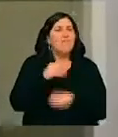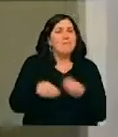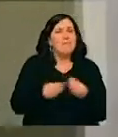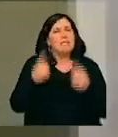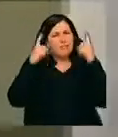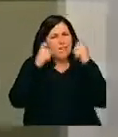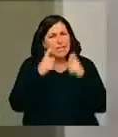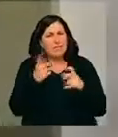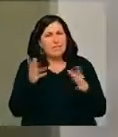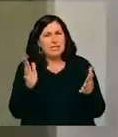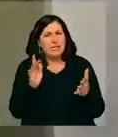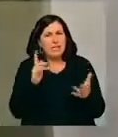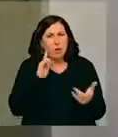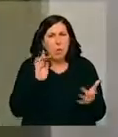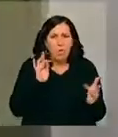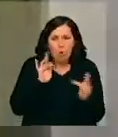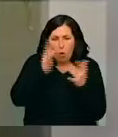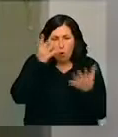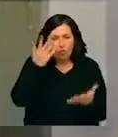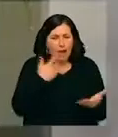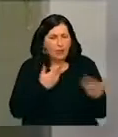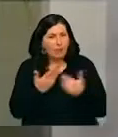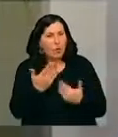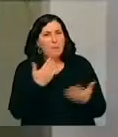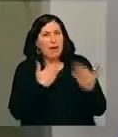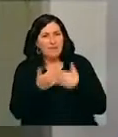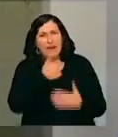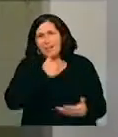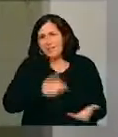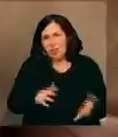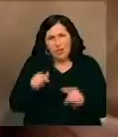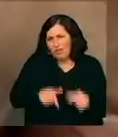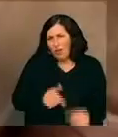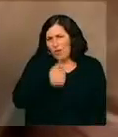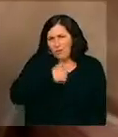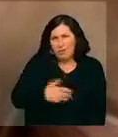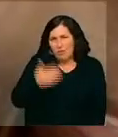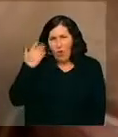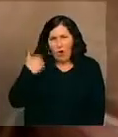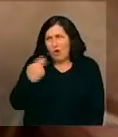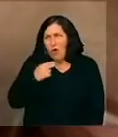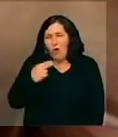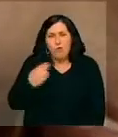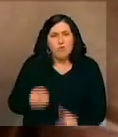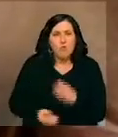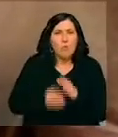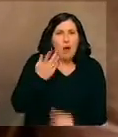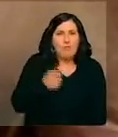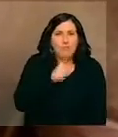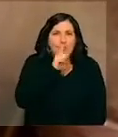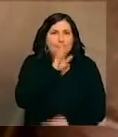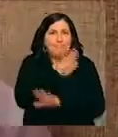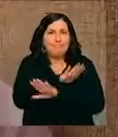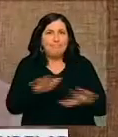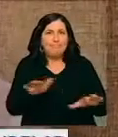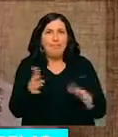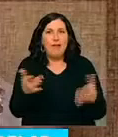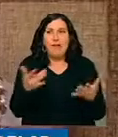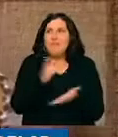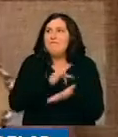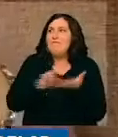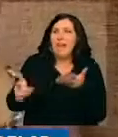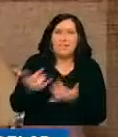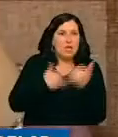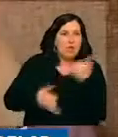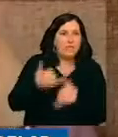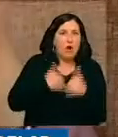mucho enlazar el contacto para hablar de estos temas. Algo que históricamente ha pasado, ¿no? Esto no es de ahora. Esta cultura del silencio genera un vacío en el acceso a la información de los